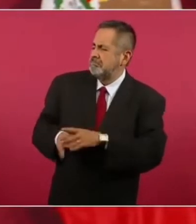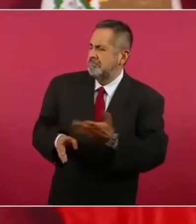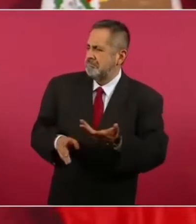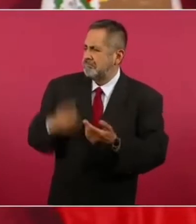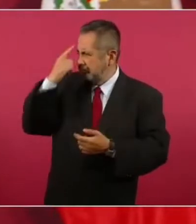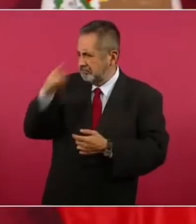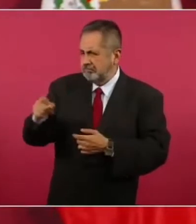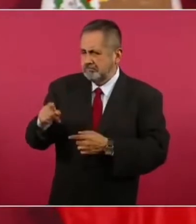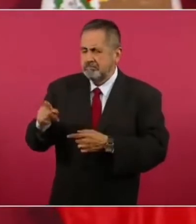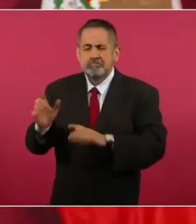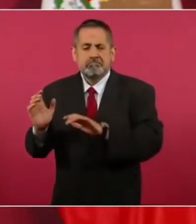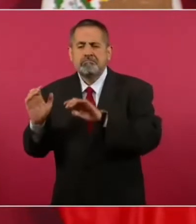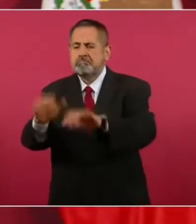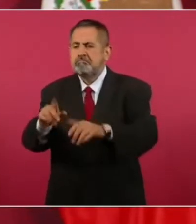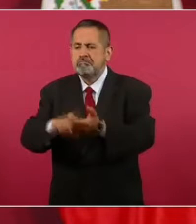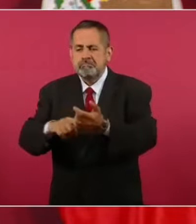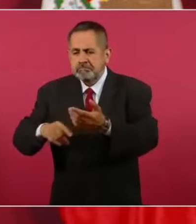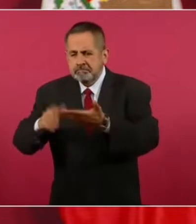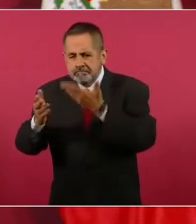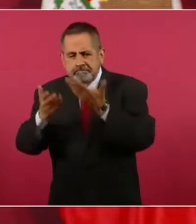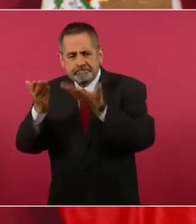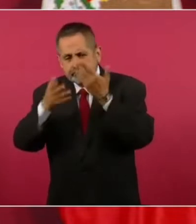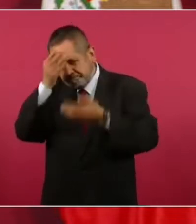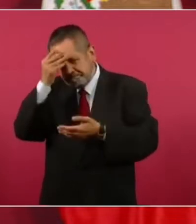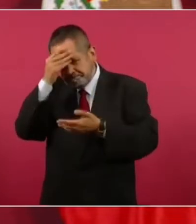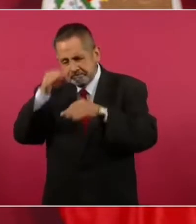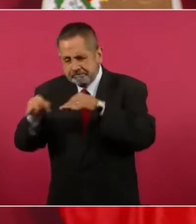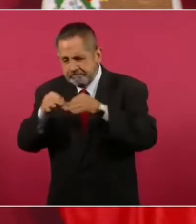para qué se les contrataba como aprendices.